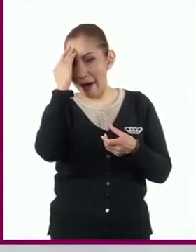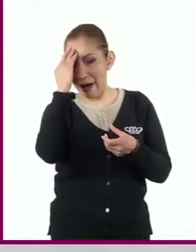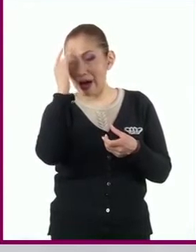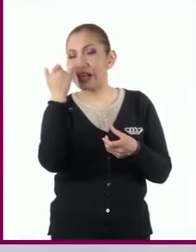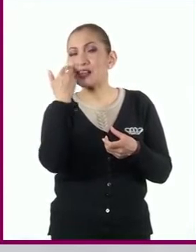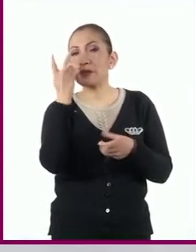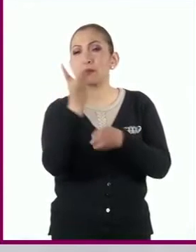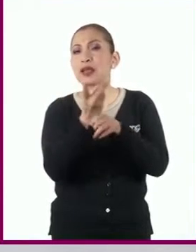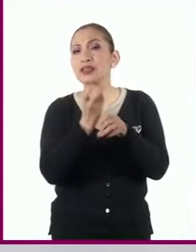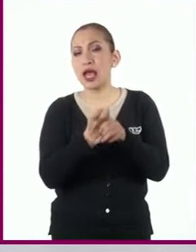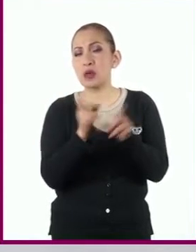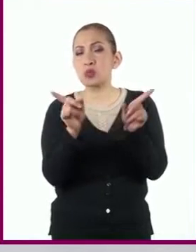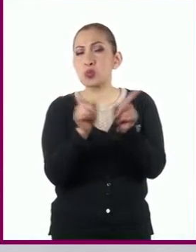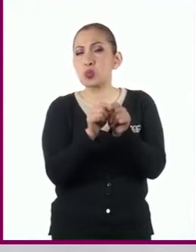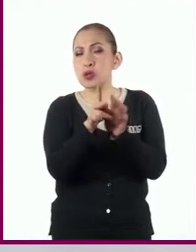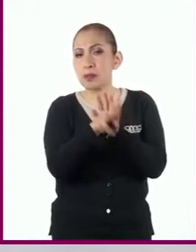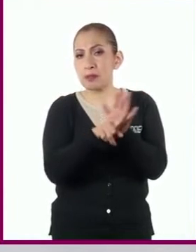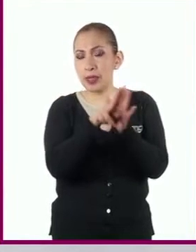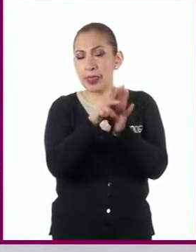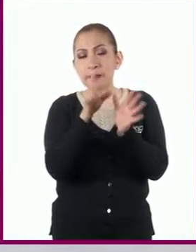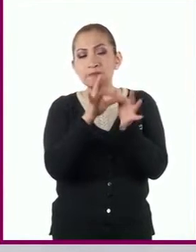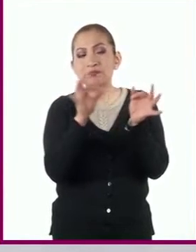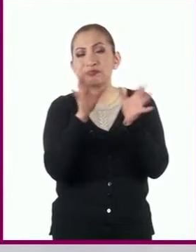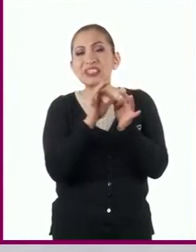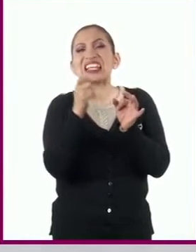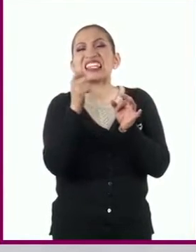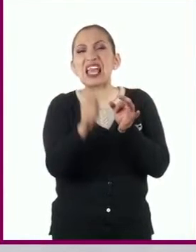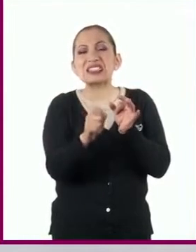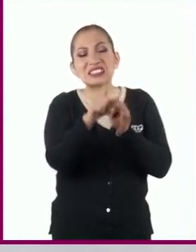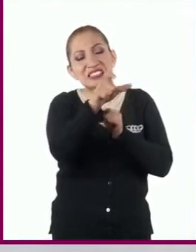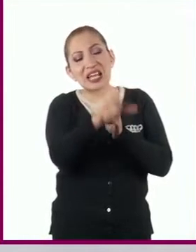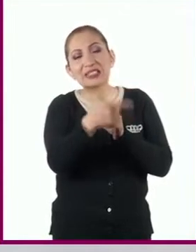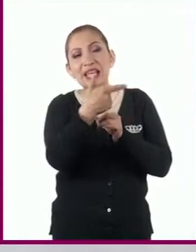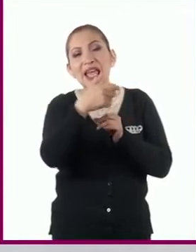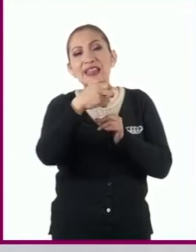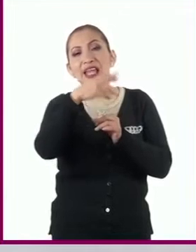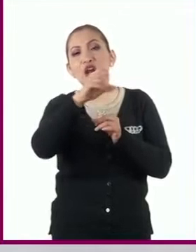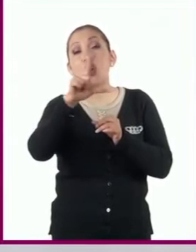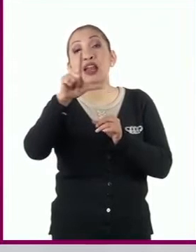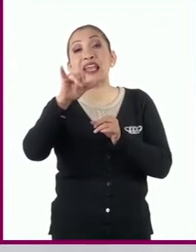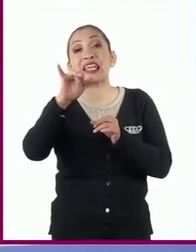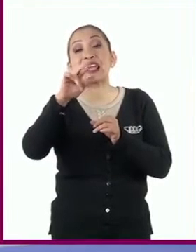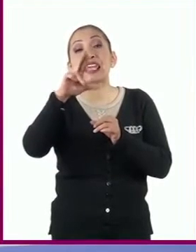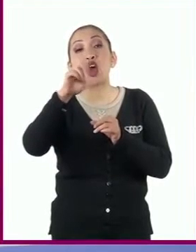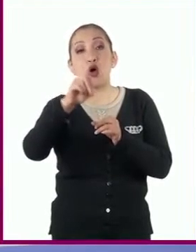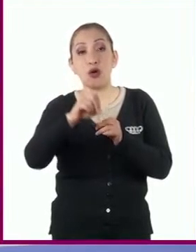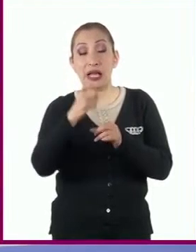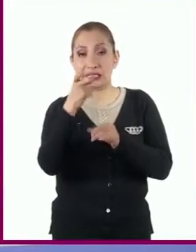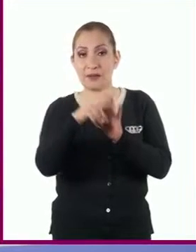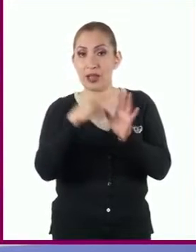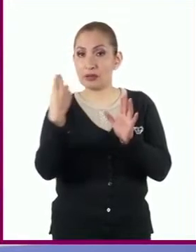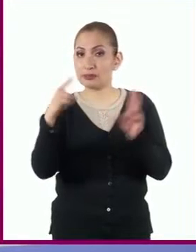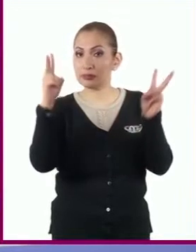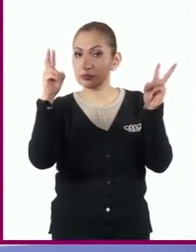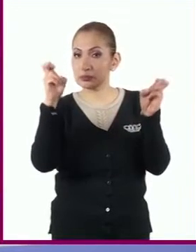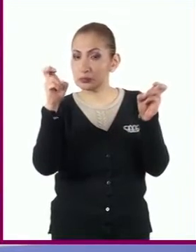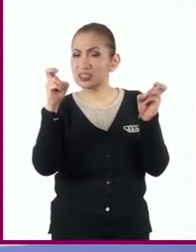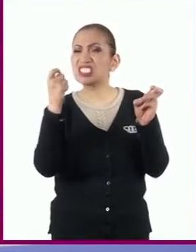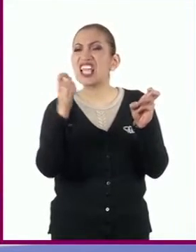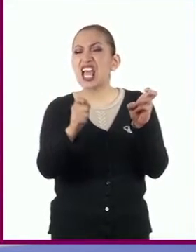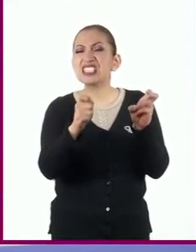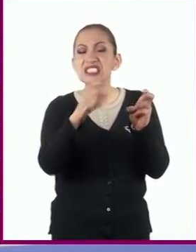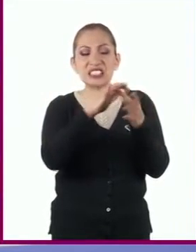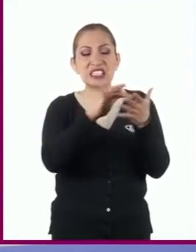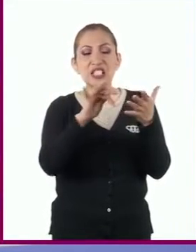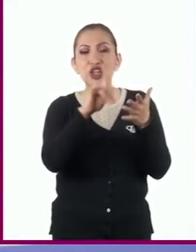quiero invitarlos a ver una cápsula que nos menciona lo que es el género lírico. Este video se llama ¿Qué son